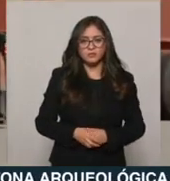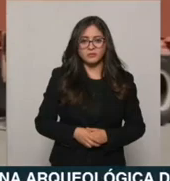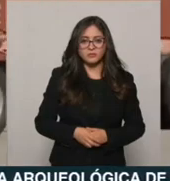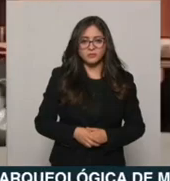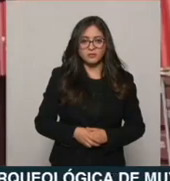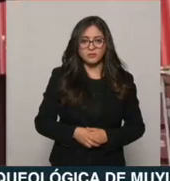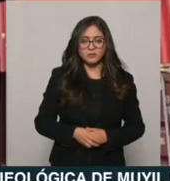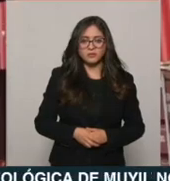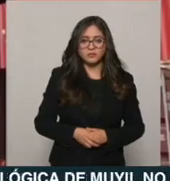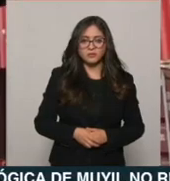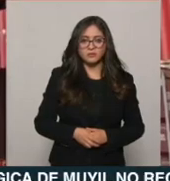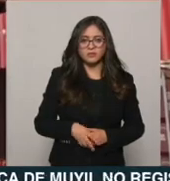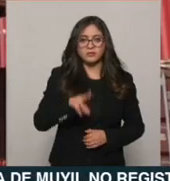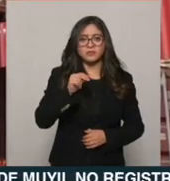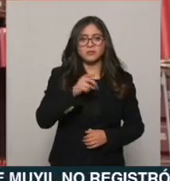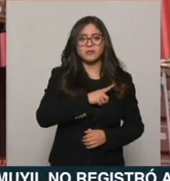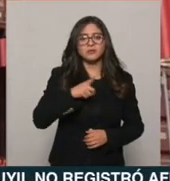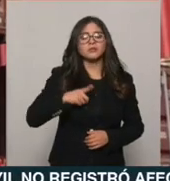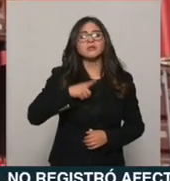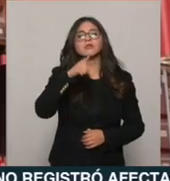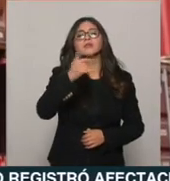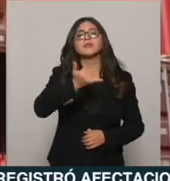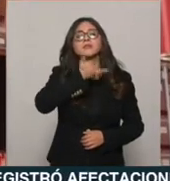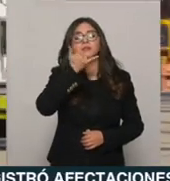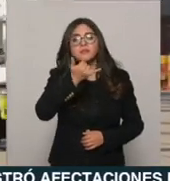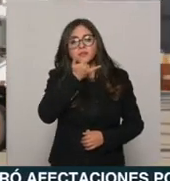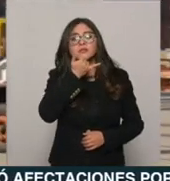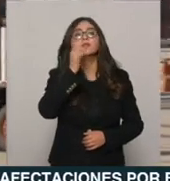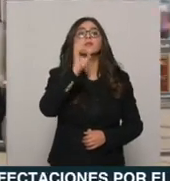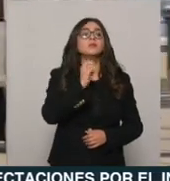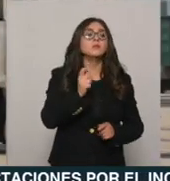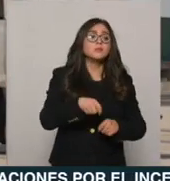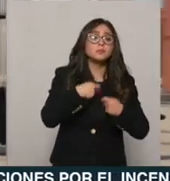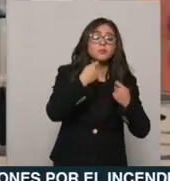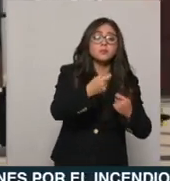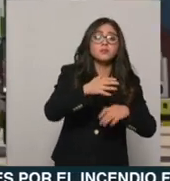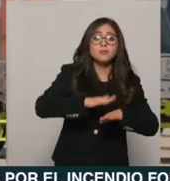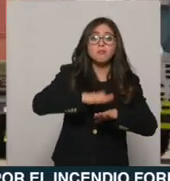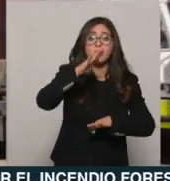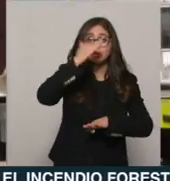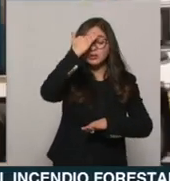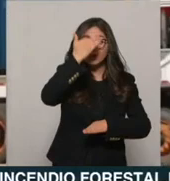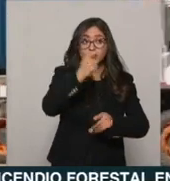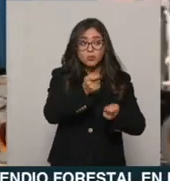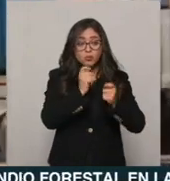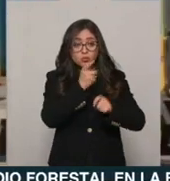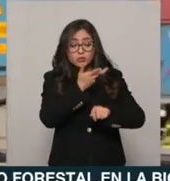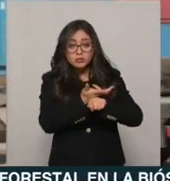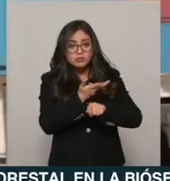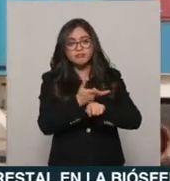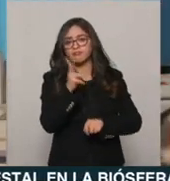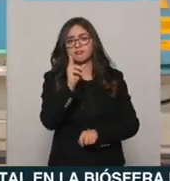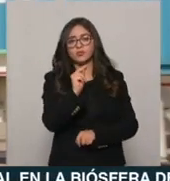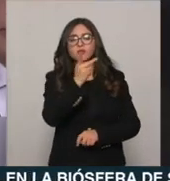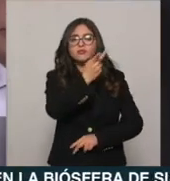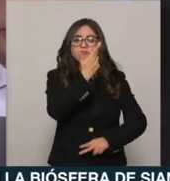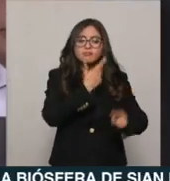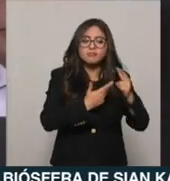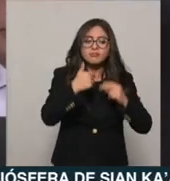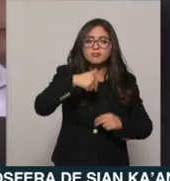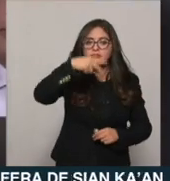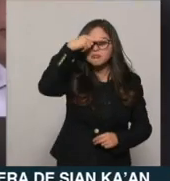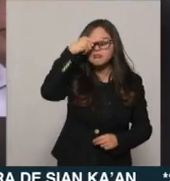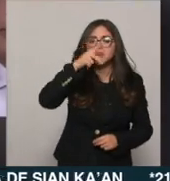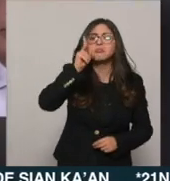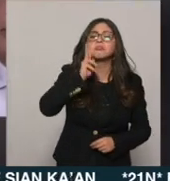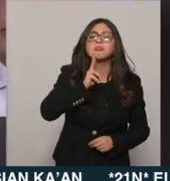y suponer que nos vinieron a dar otros 45 días, sino en realidad a lo que vinieron fue pues a revisar qué había pasado